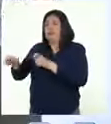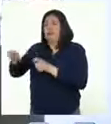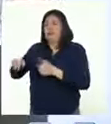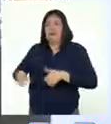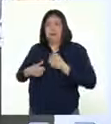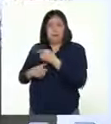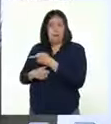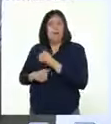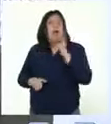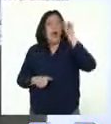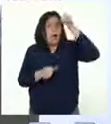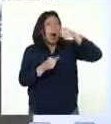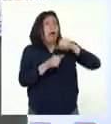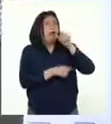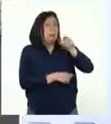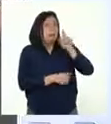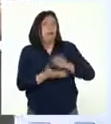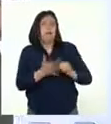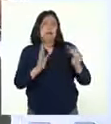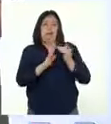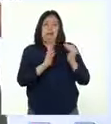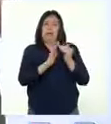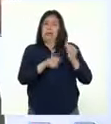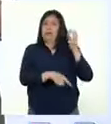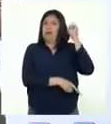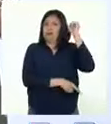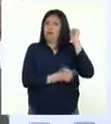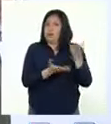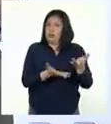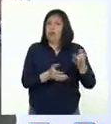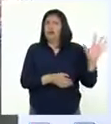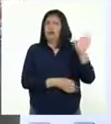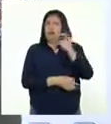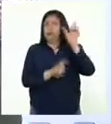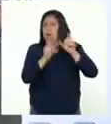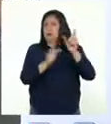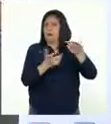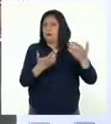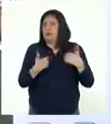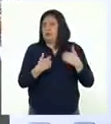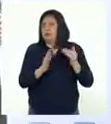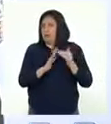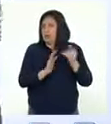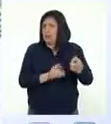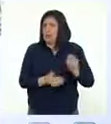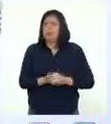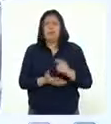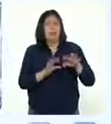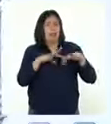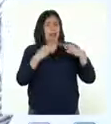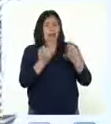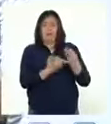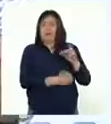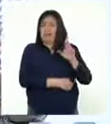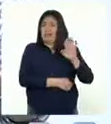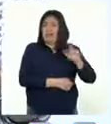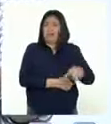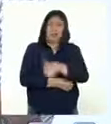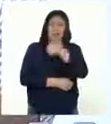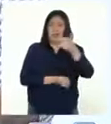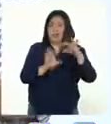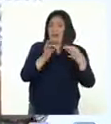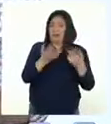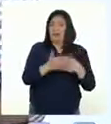habitantes. Recordemos que tener una vivienda es un derecho de todas las personas y que la vivienda de la familia de Raquel y las de